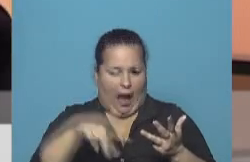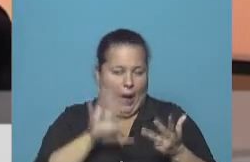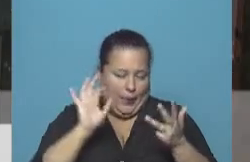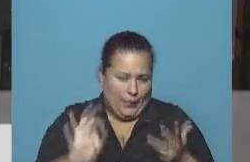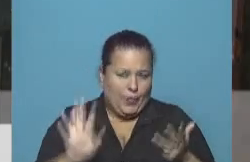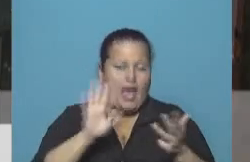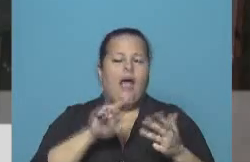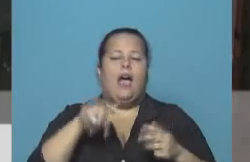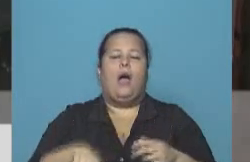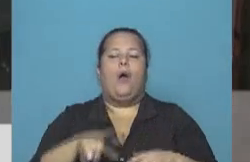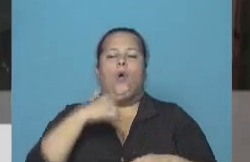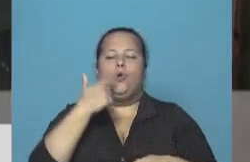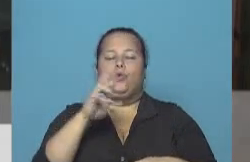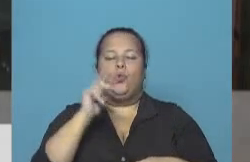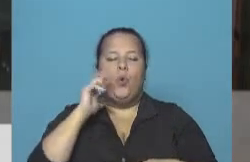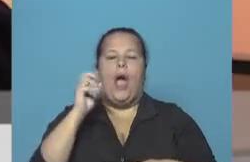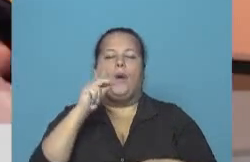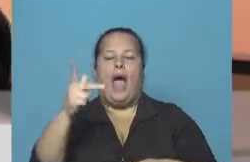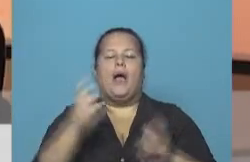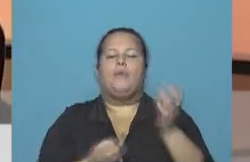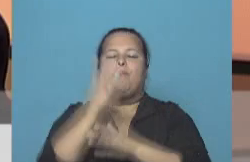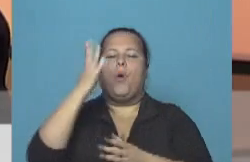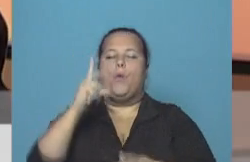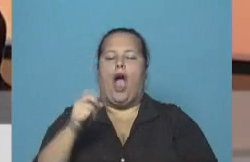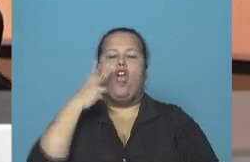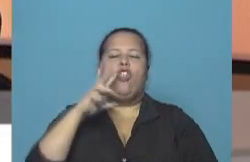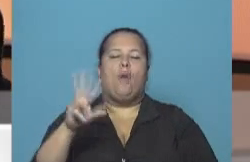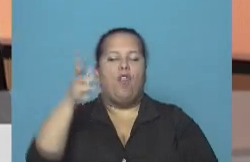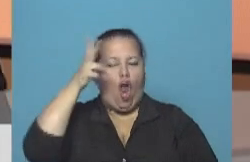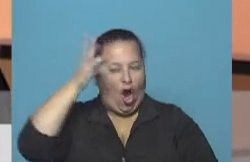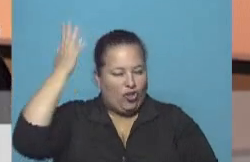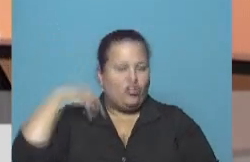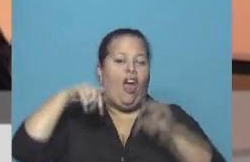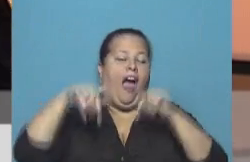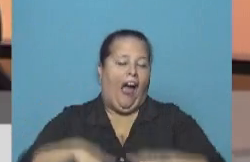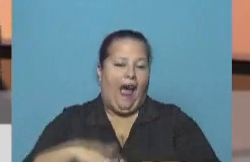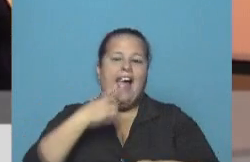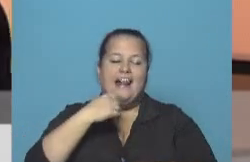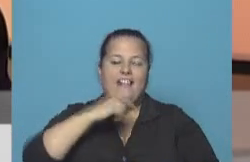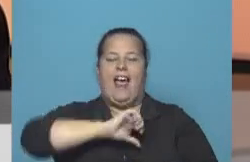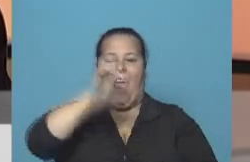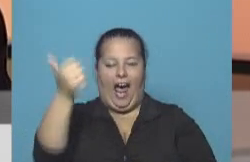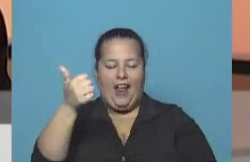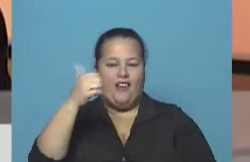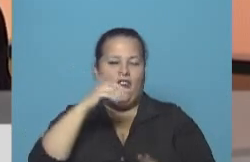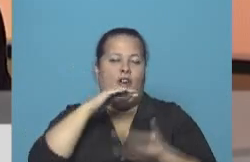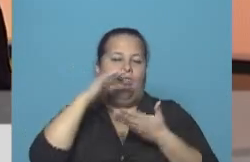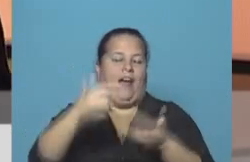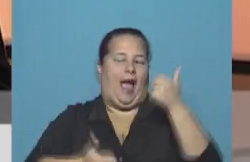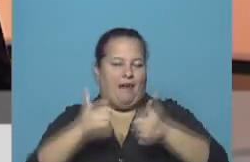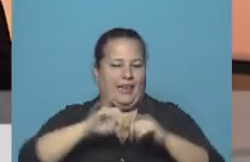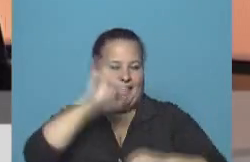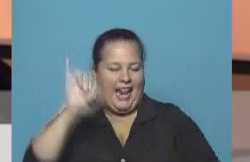bien la inventó un banco en el año 2008 ahora river ha ganado este nuevo torneo